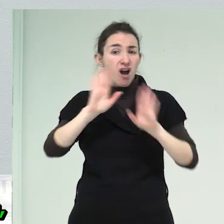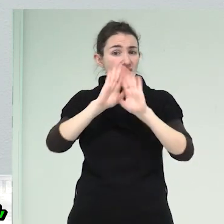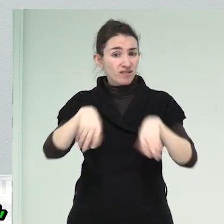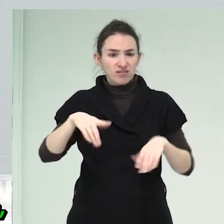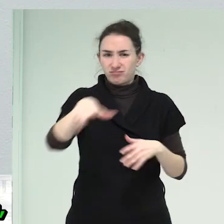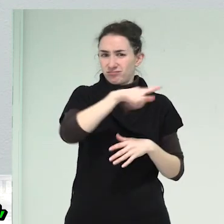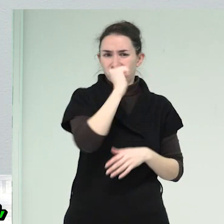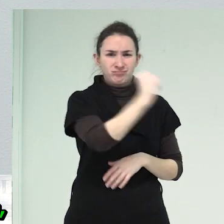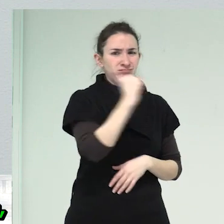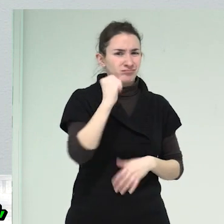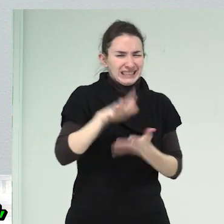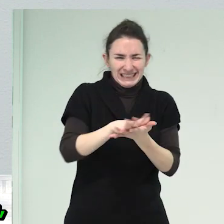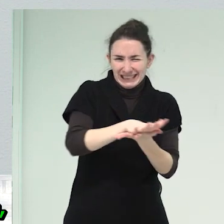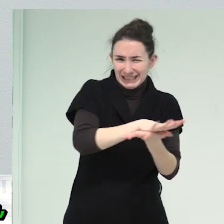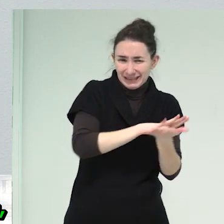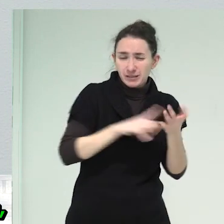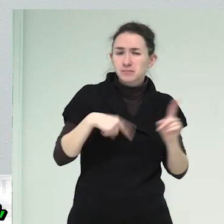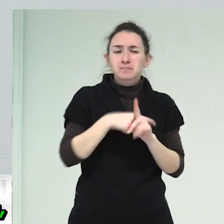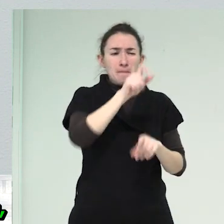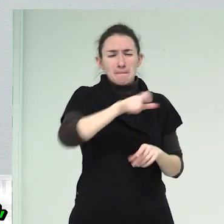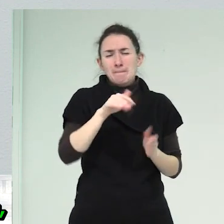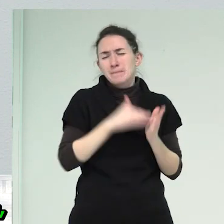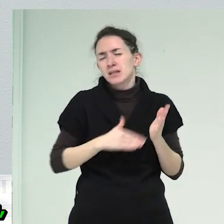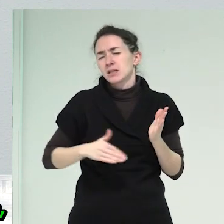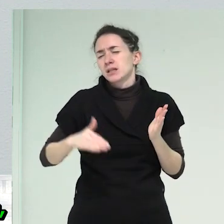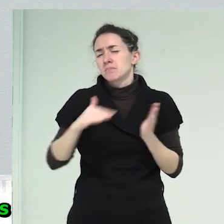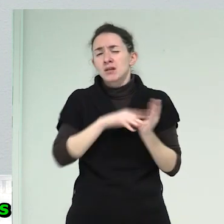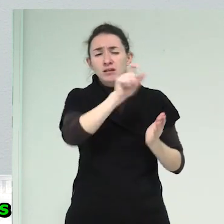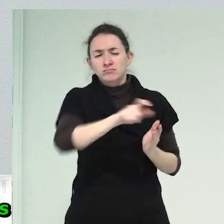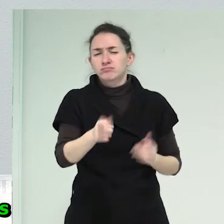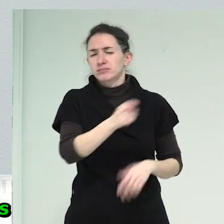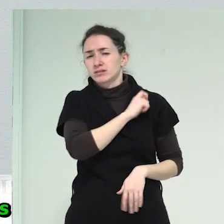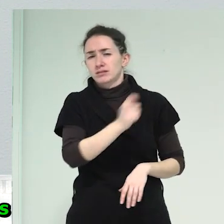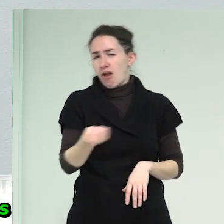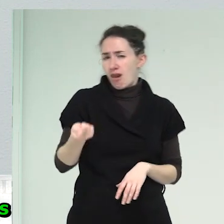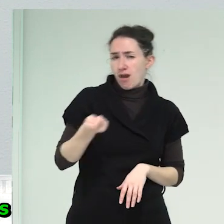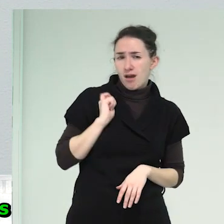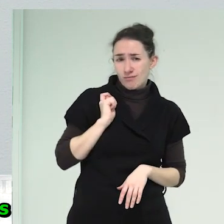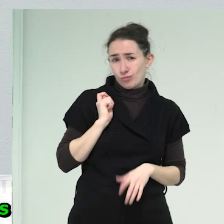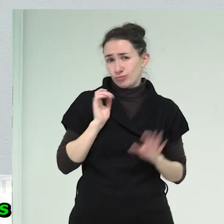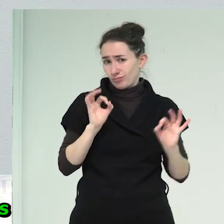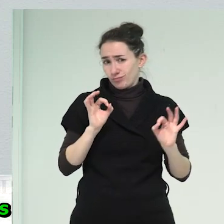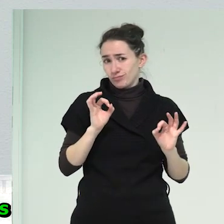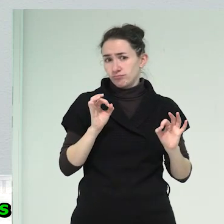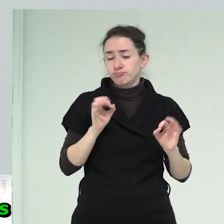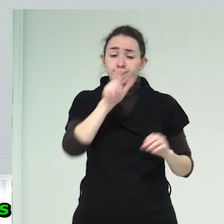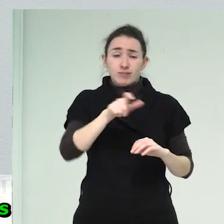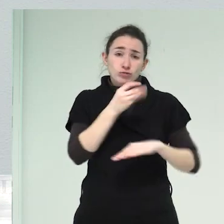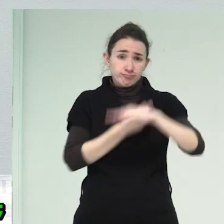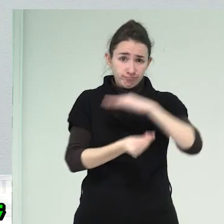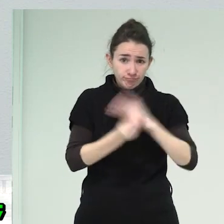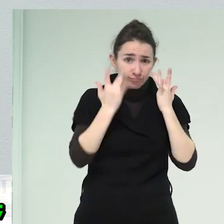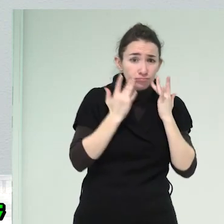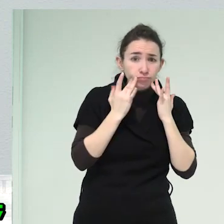a la esclavitud de miles y miles de seres humanos, que en ese momento tanto los indígenas como los